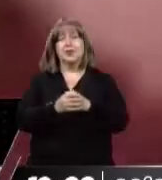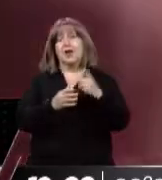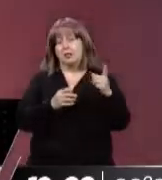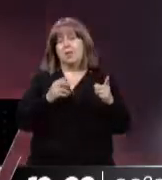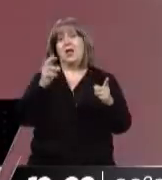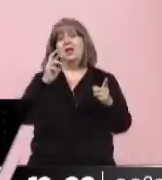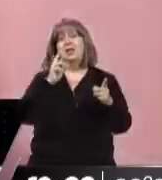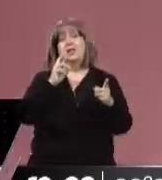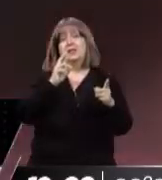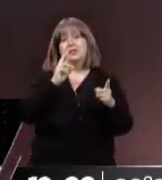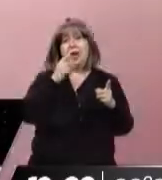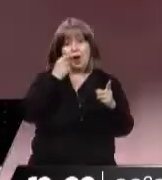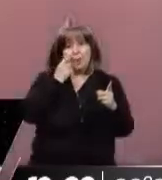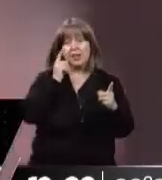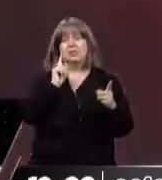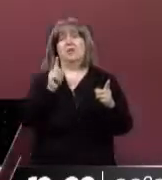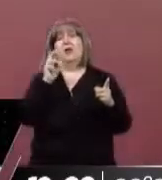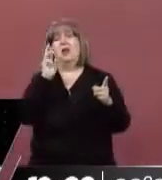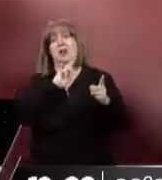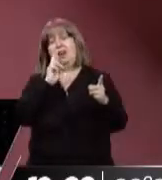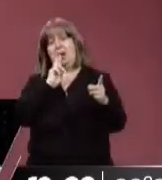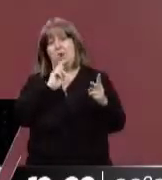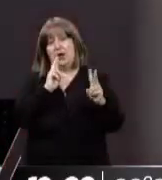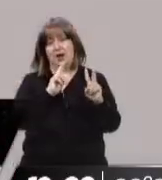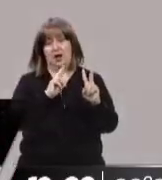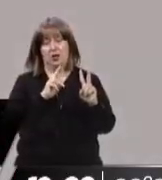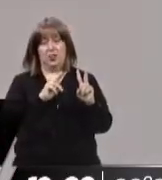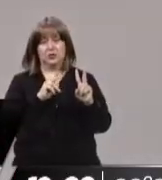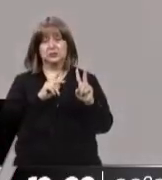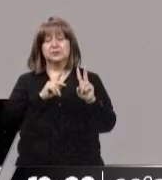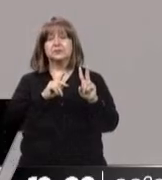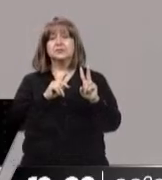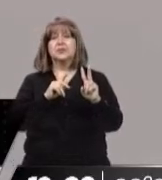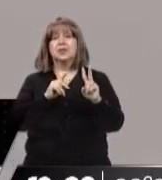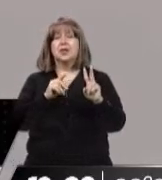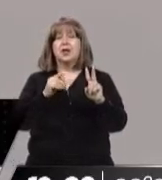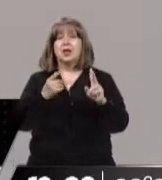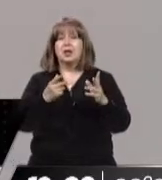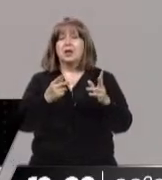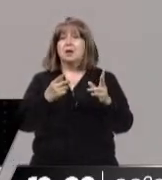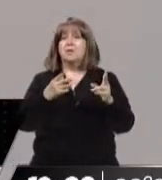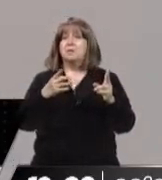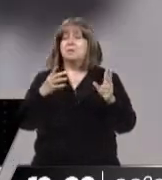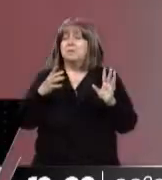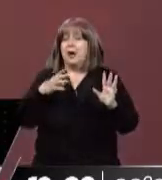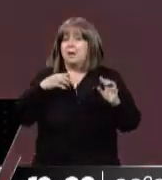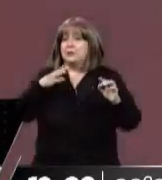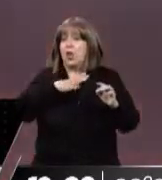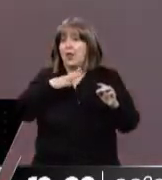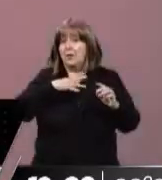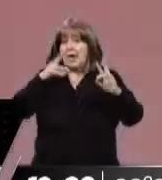de saba común y el somos así también de su pareja brenda uliarte no se descarta absolutamente nada